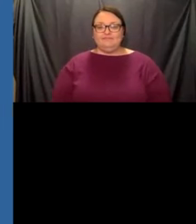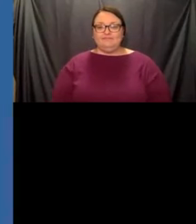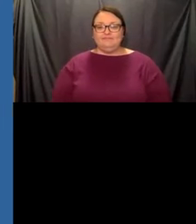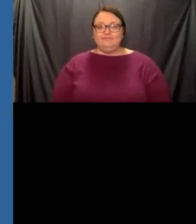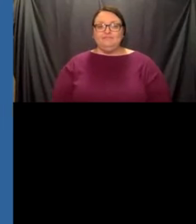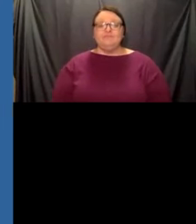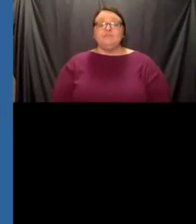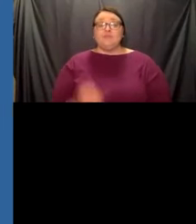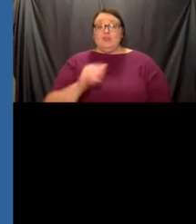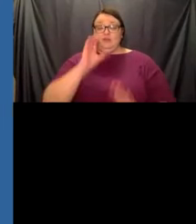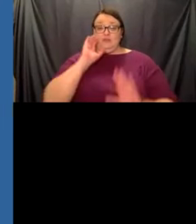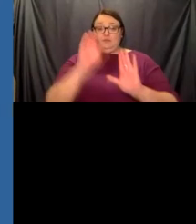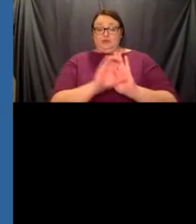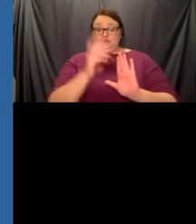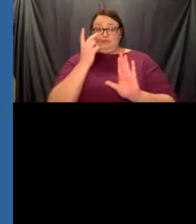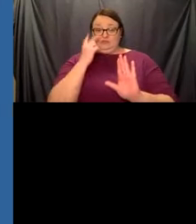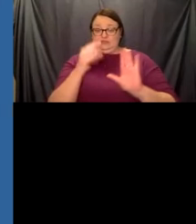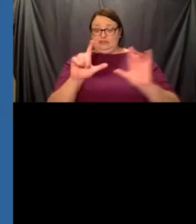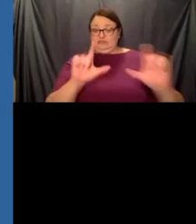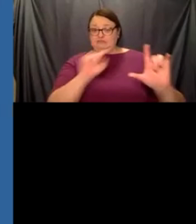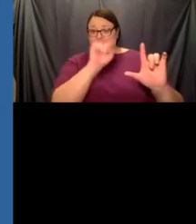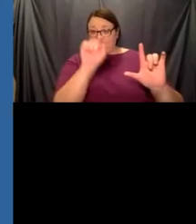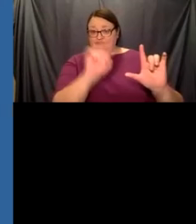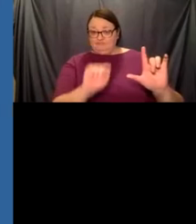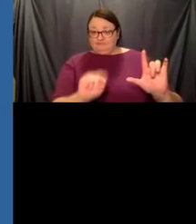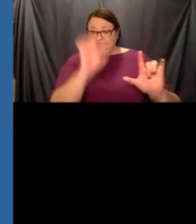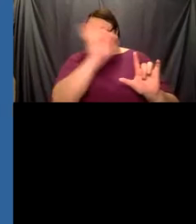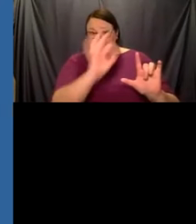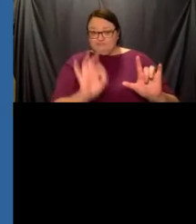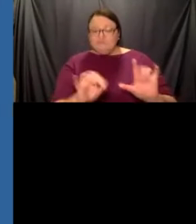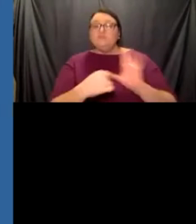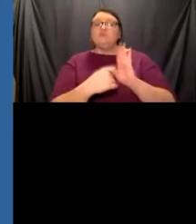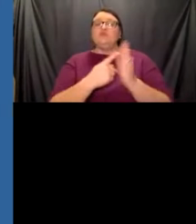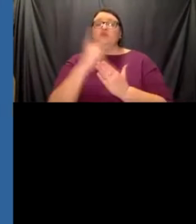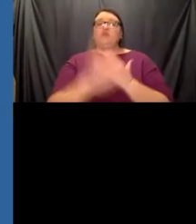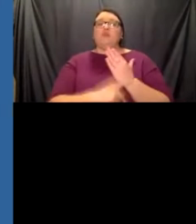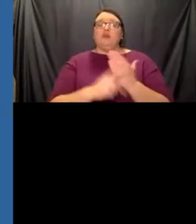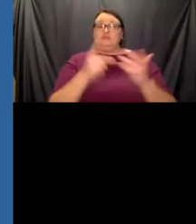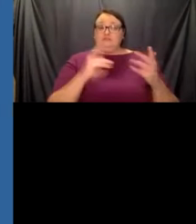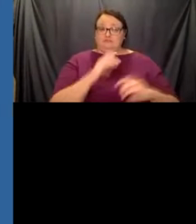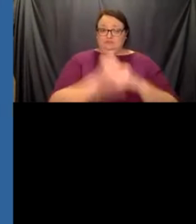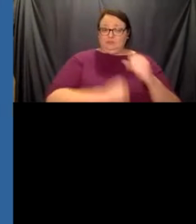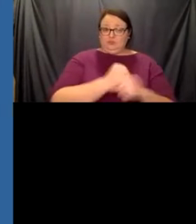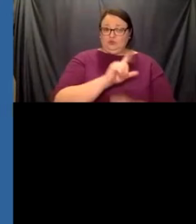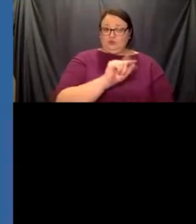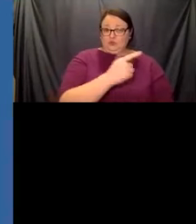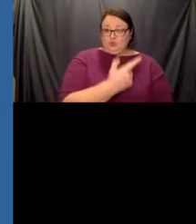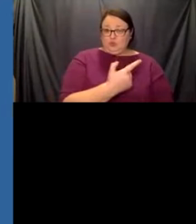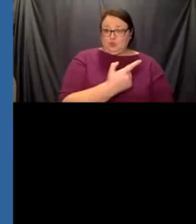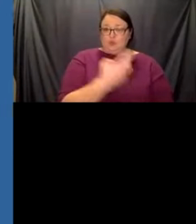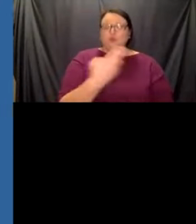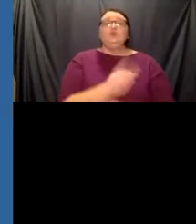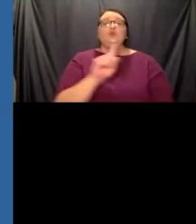So this image depicts the En location. esta imagen muestra la ubicación de proyectos ya completados en